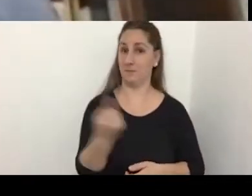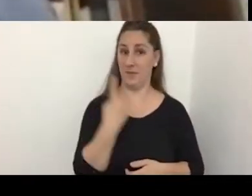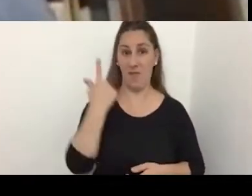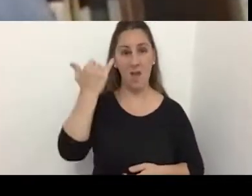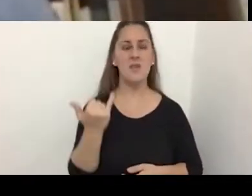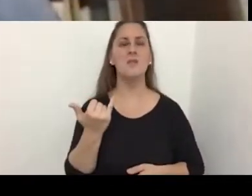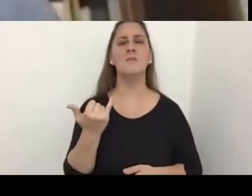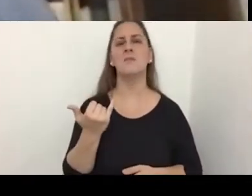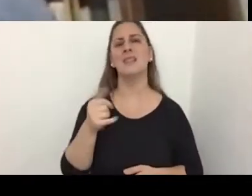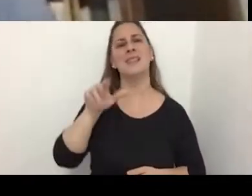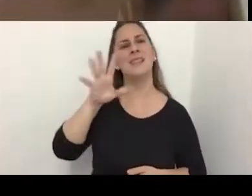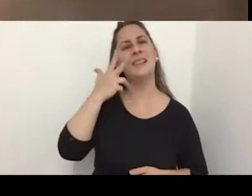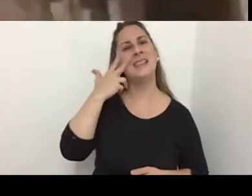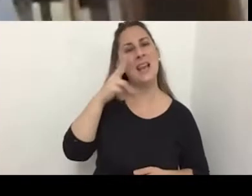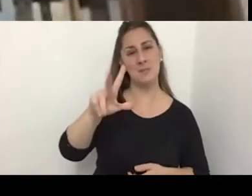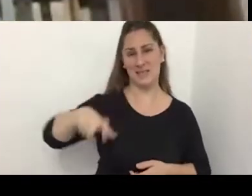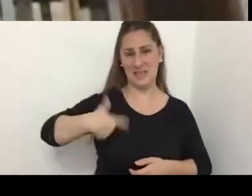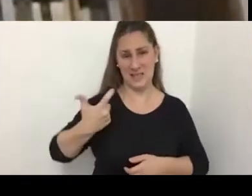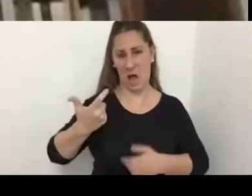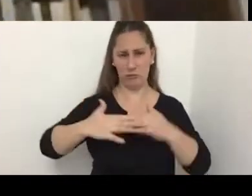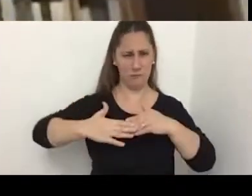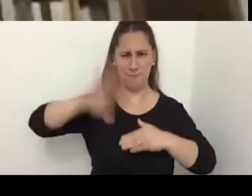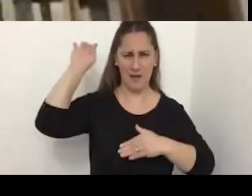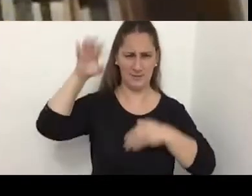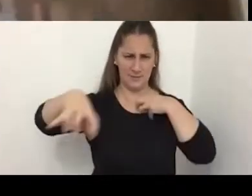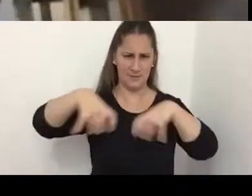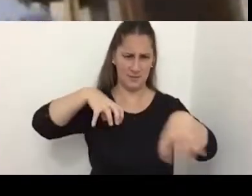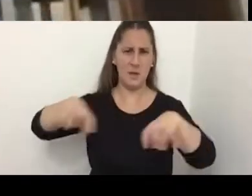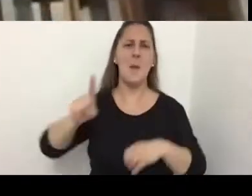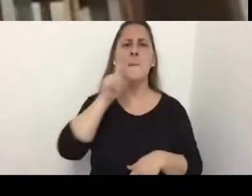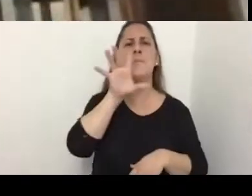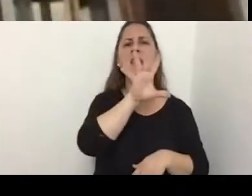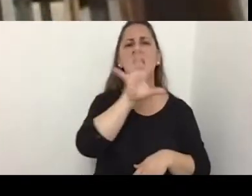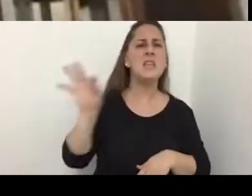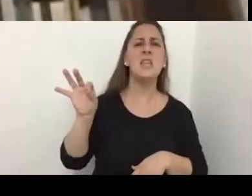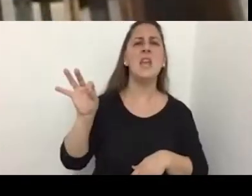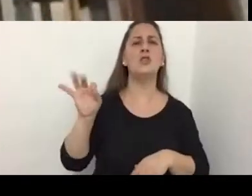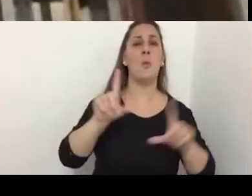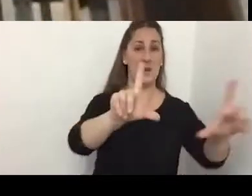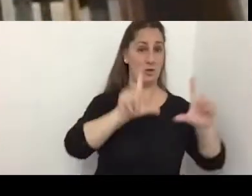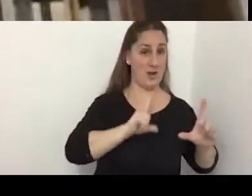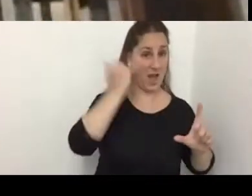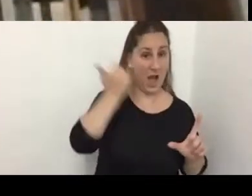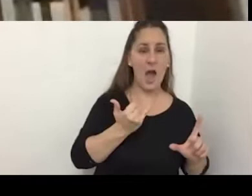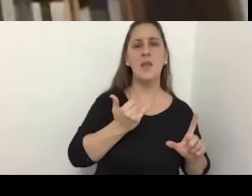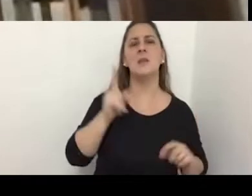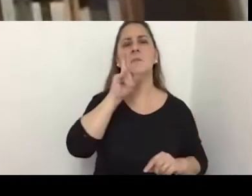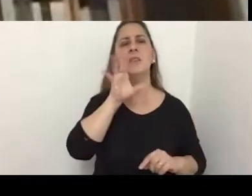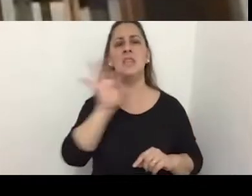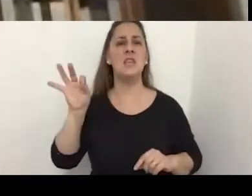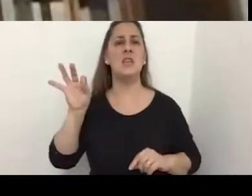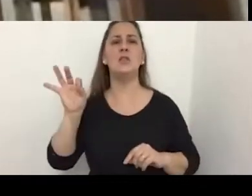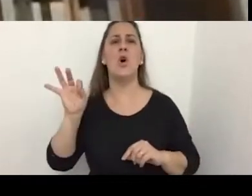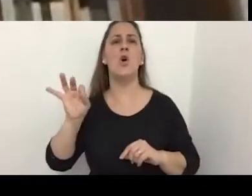más de 3.000 sindicatos. Vamos a generalizar, más de 1.500 con personería y más de 1.500 con simple